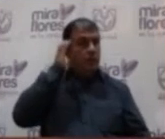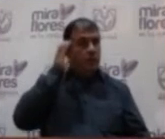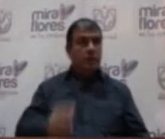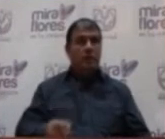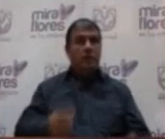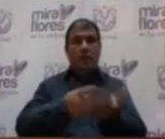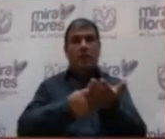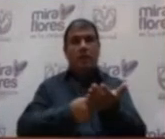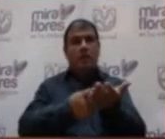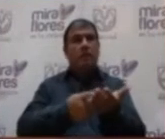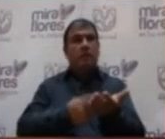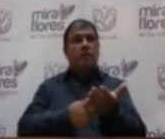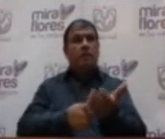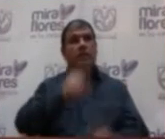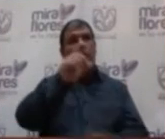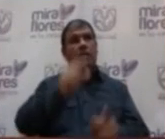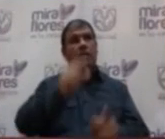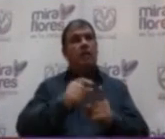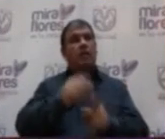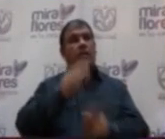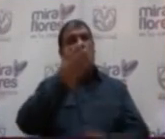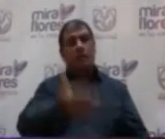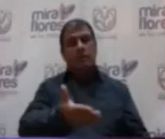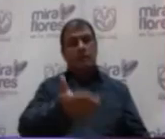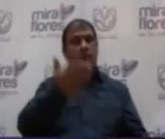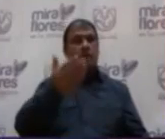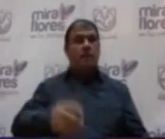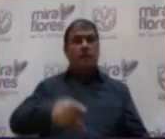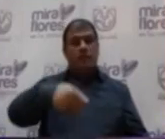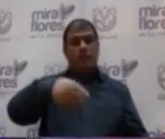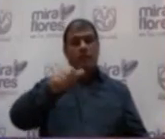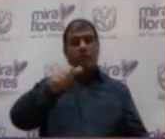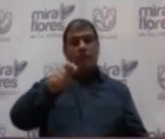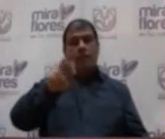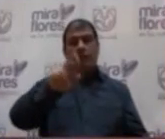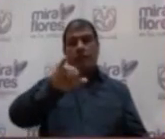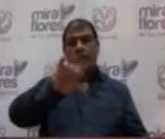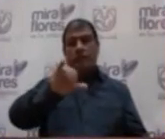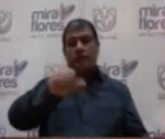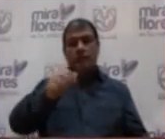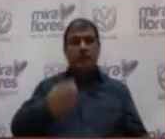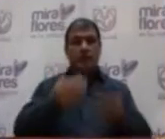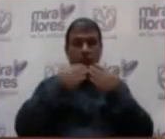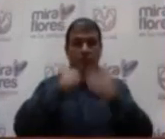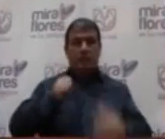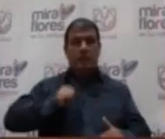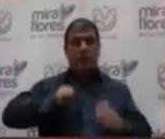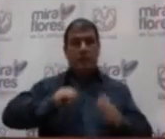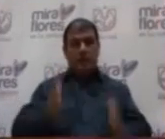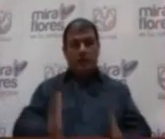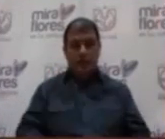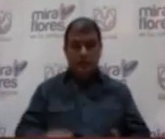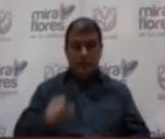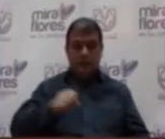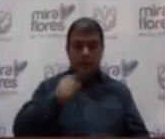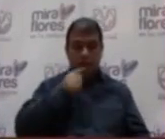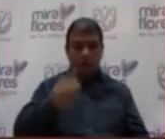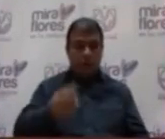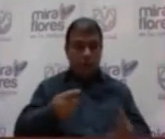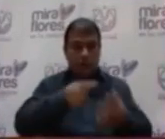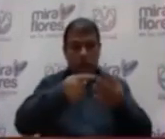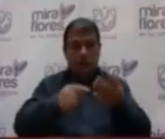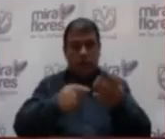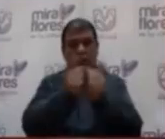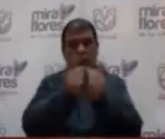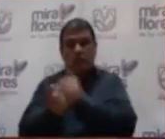debate. Sí, tiene el uso de la palabra la regidora Patricia del Río de Olavide. Gracias, señor alcalde. Sí, estas son unas pequeñas